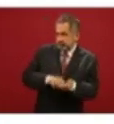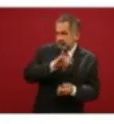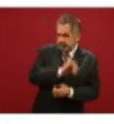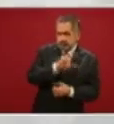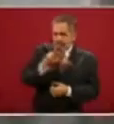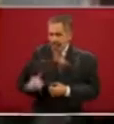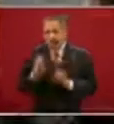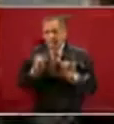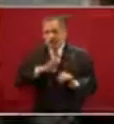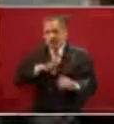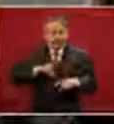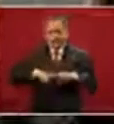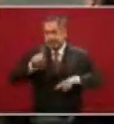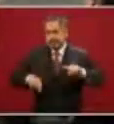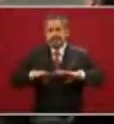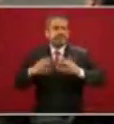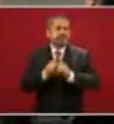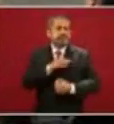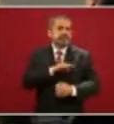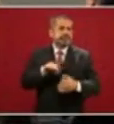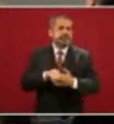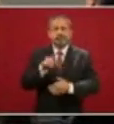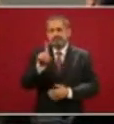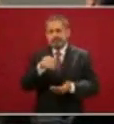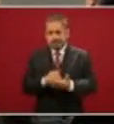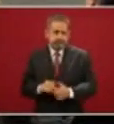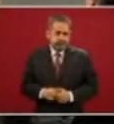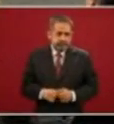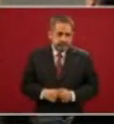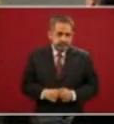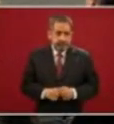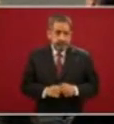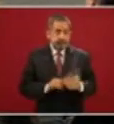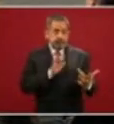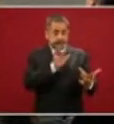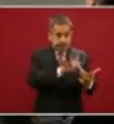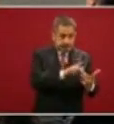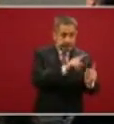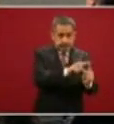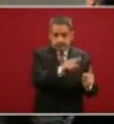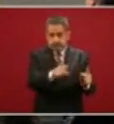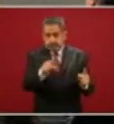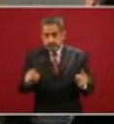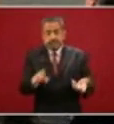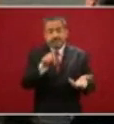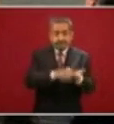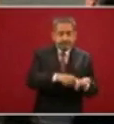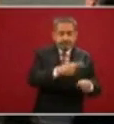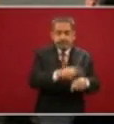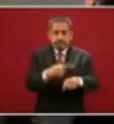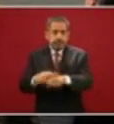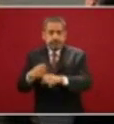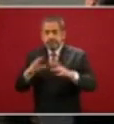contactos. Y aquí lo que vemos es que de los contactos confirmados son sintomáticos el